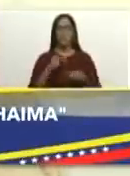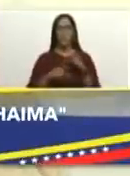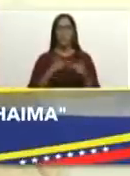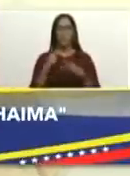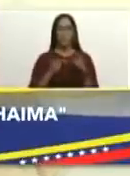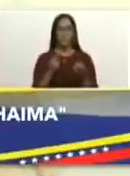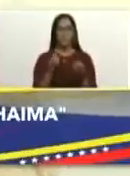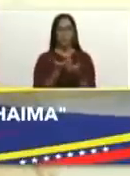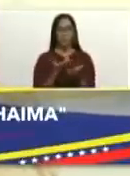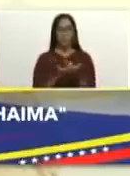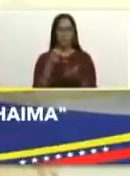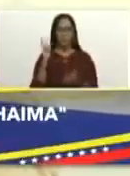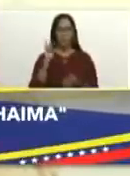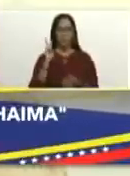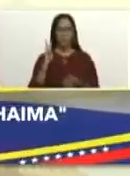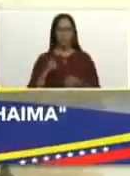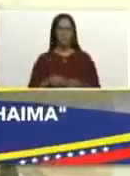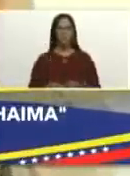económica de Venezuela.